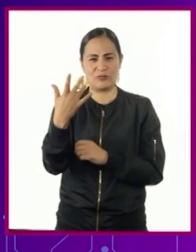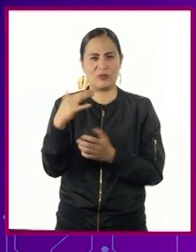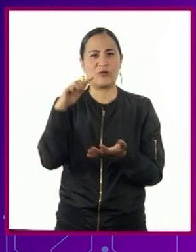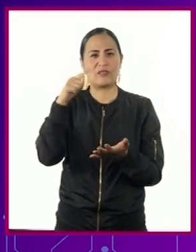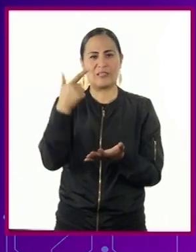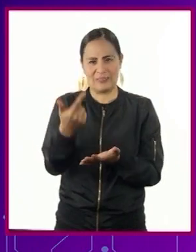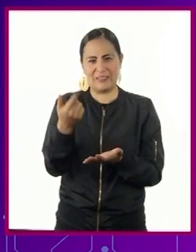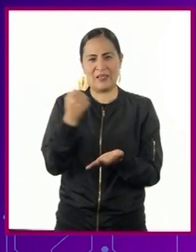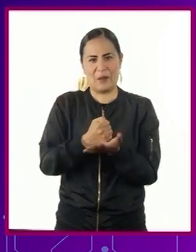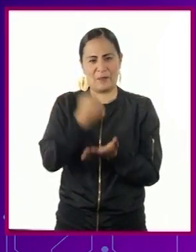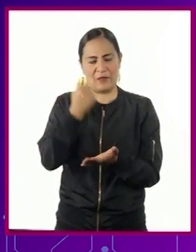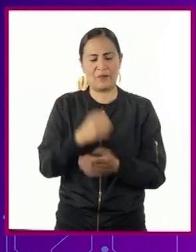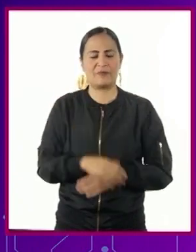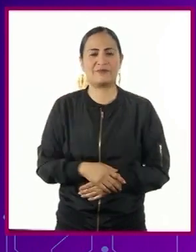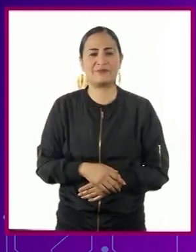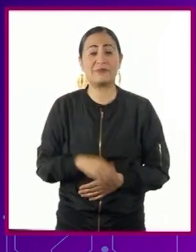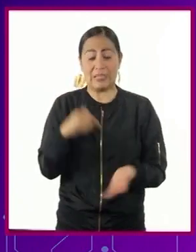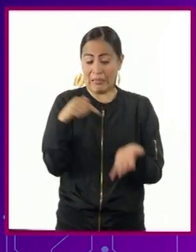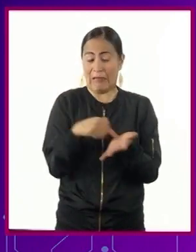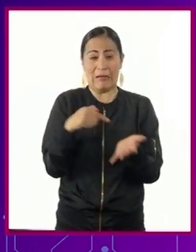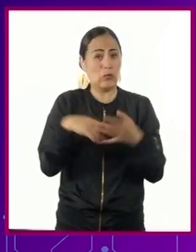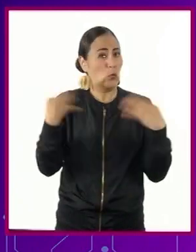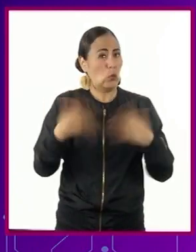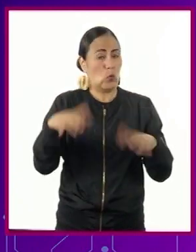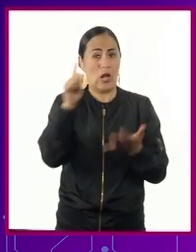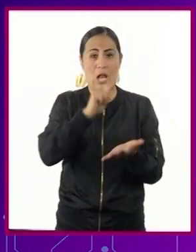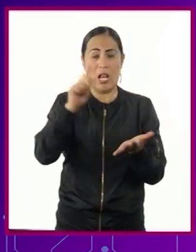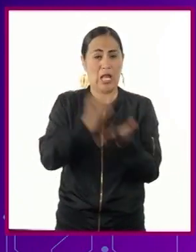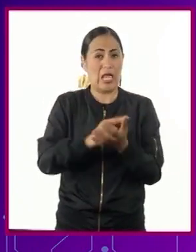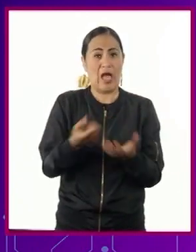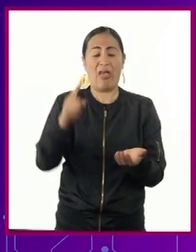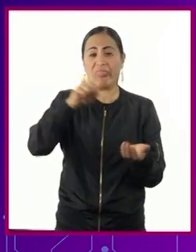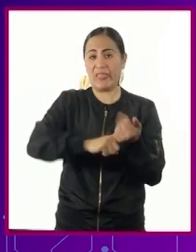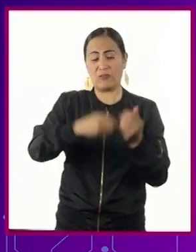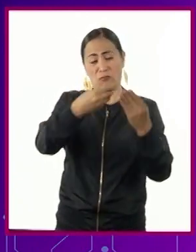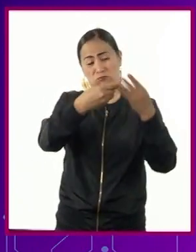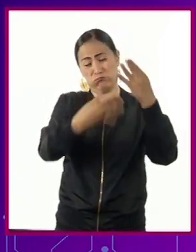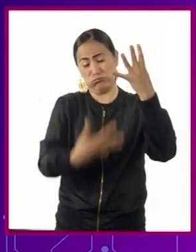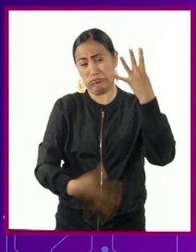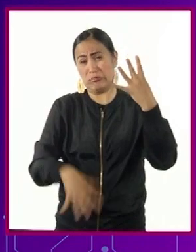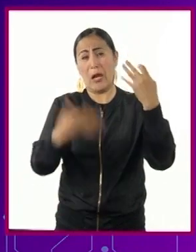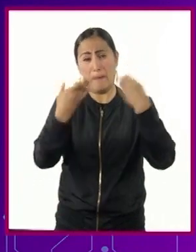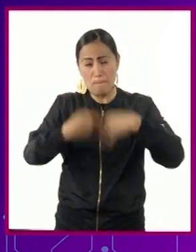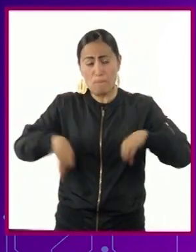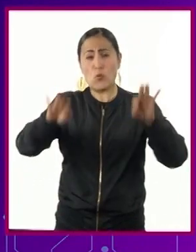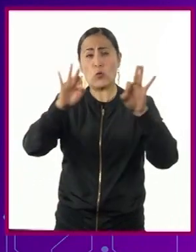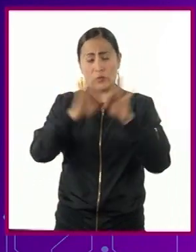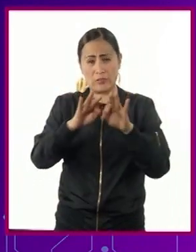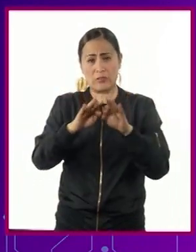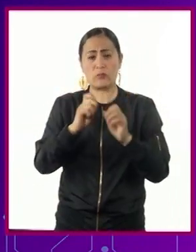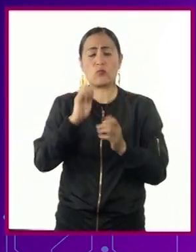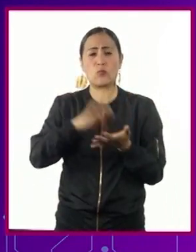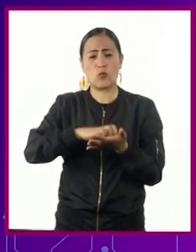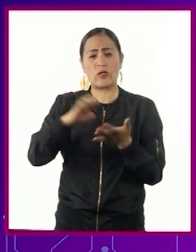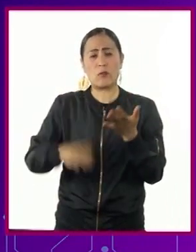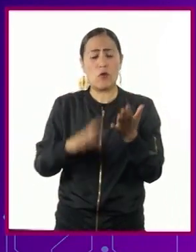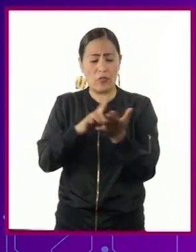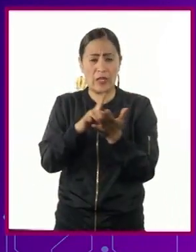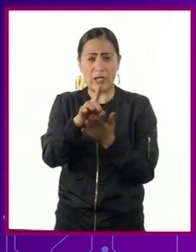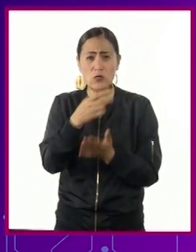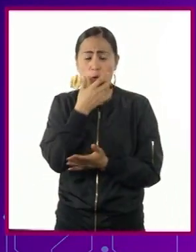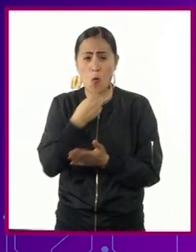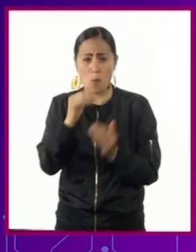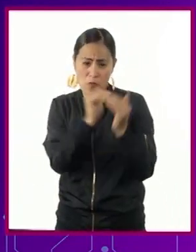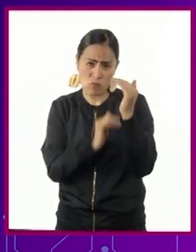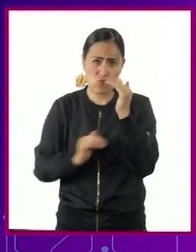1857. Sin duda, aquella ley contenía preceptos de gran valor y trascendencia. Elevó a rango constitucional los derechos del hombre.